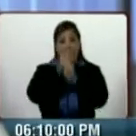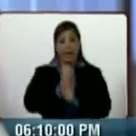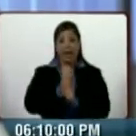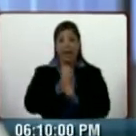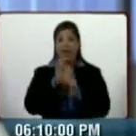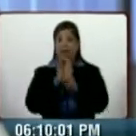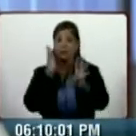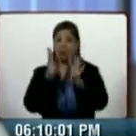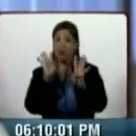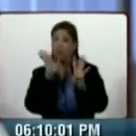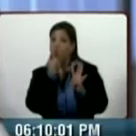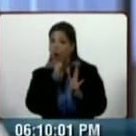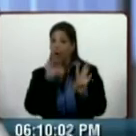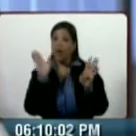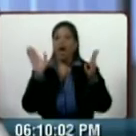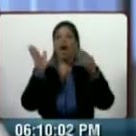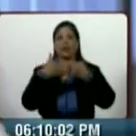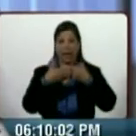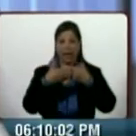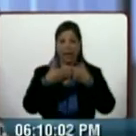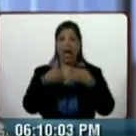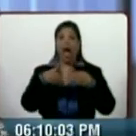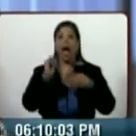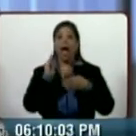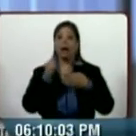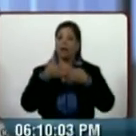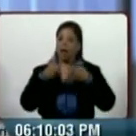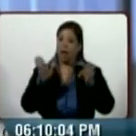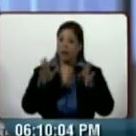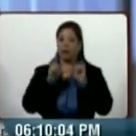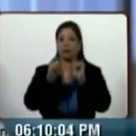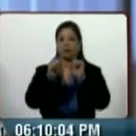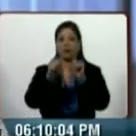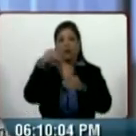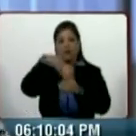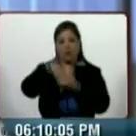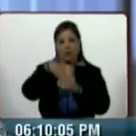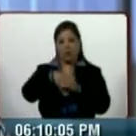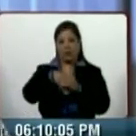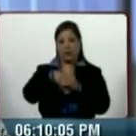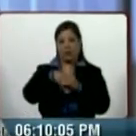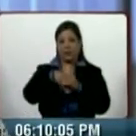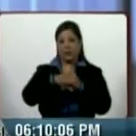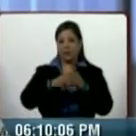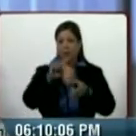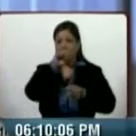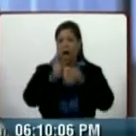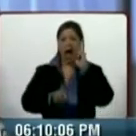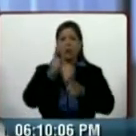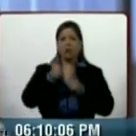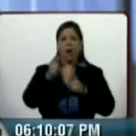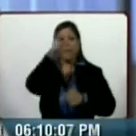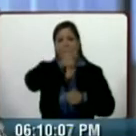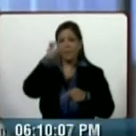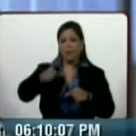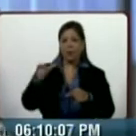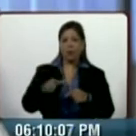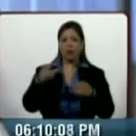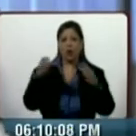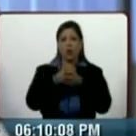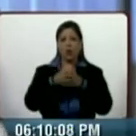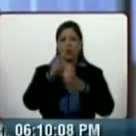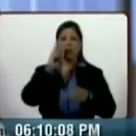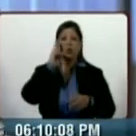electores en los centros de votación esperando por ejercer este derecho algunas de las personas del comando simón bolívar